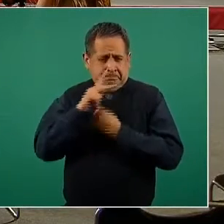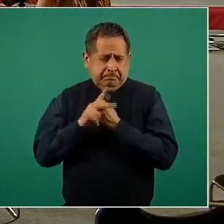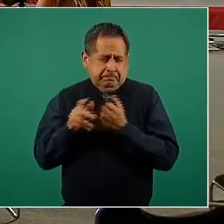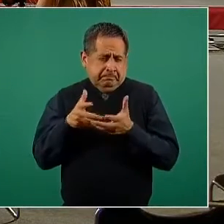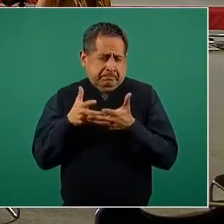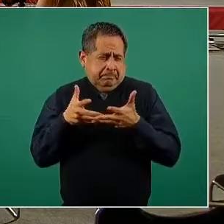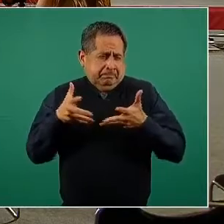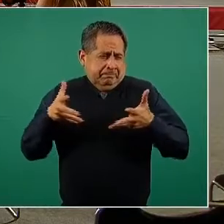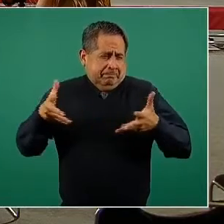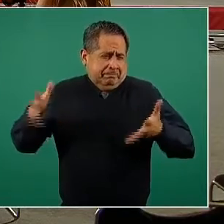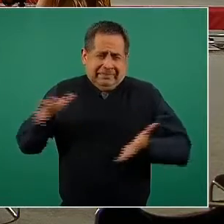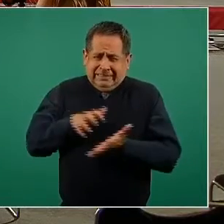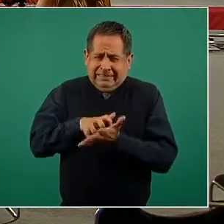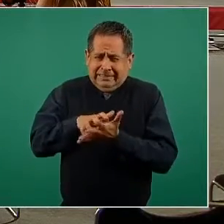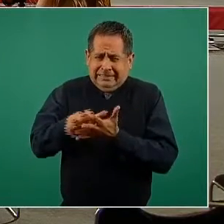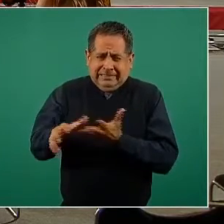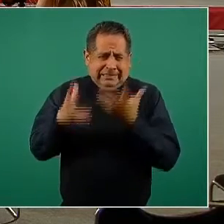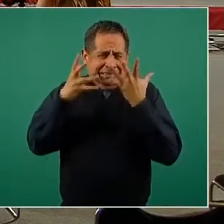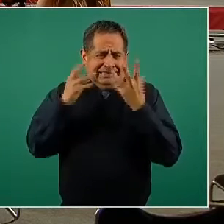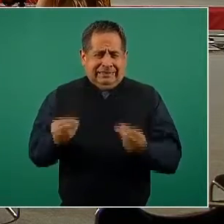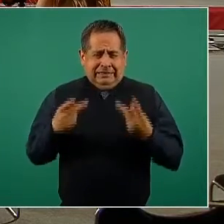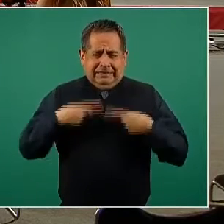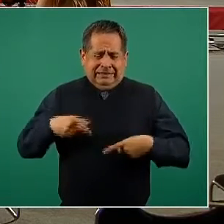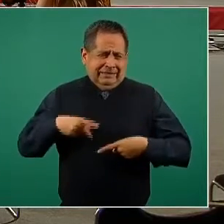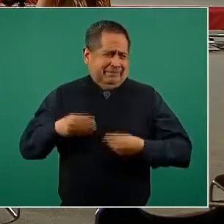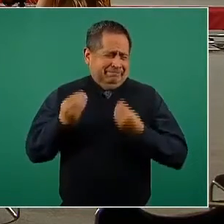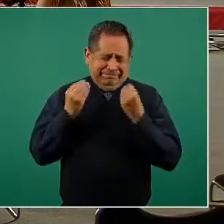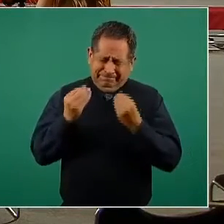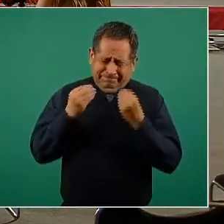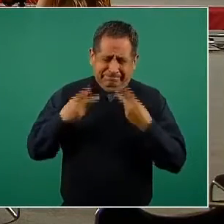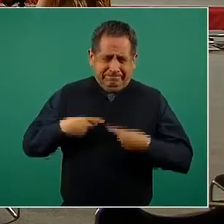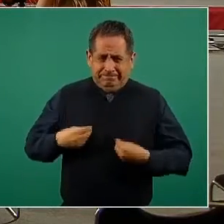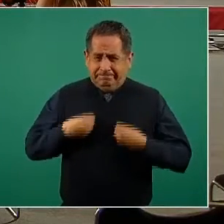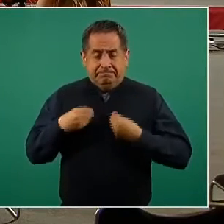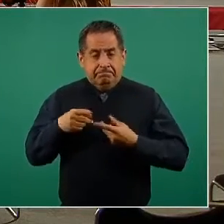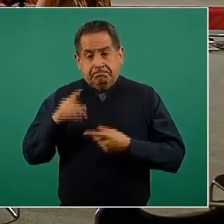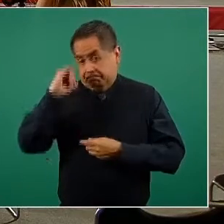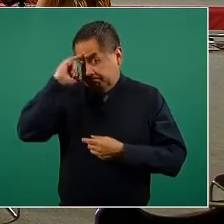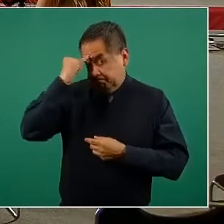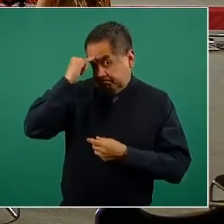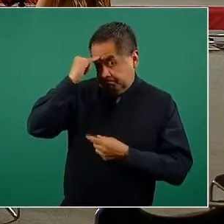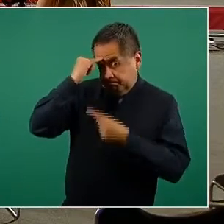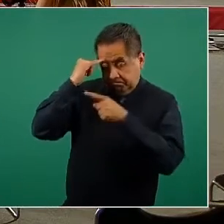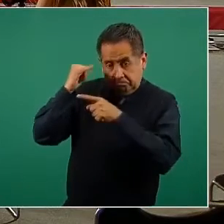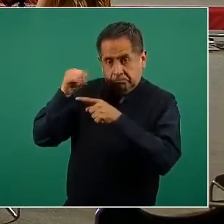es un país con una enorme población y es un país que tiene importantes retos